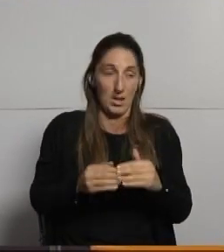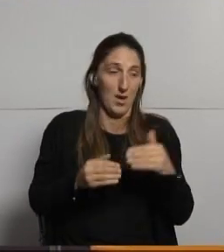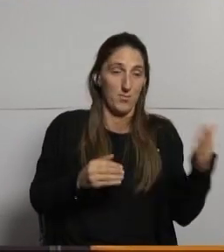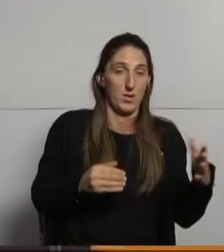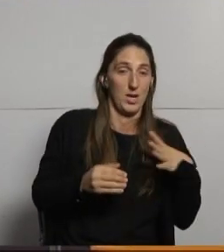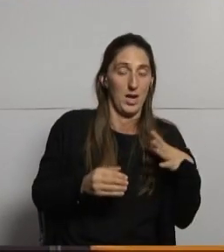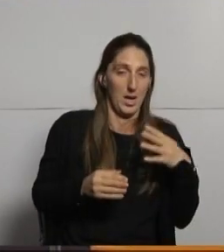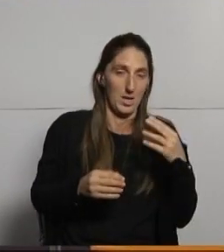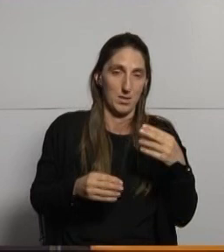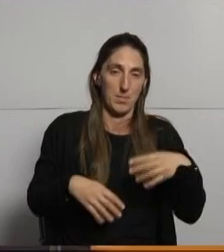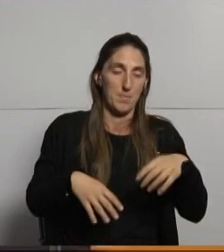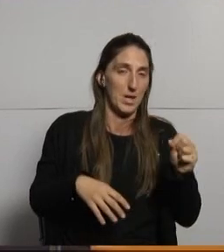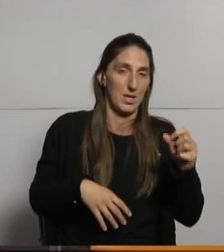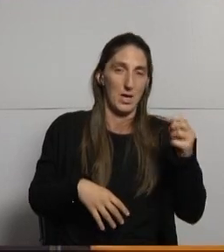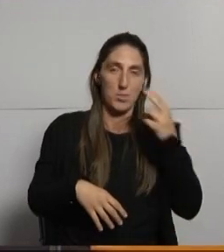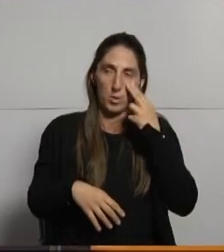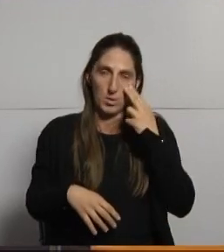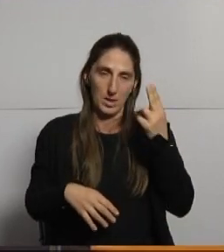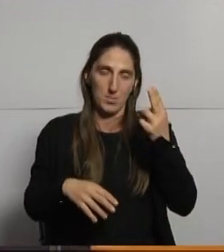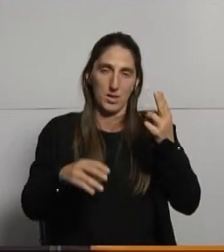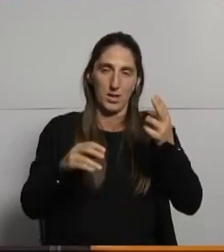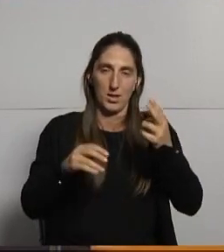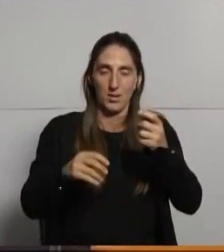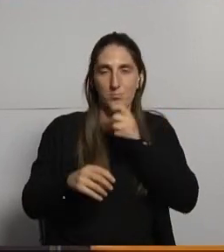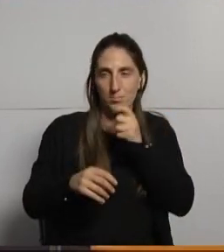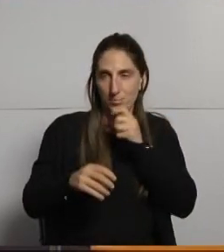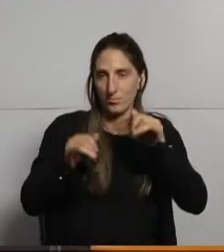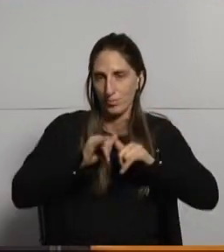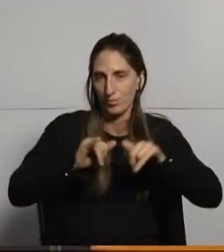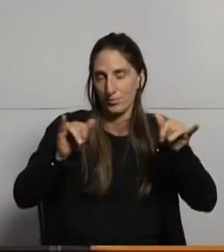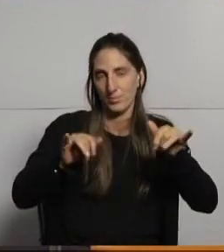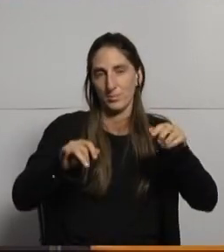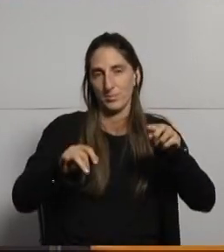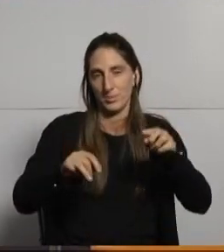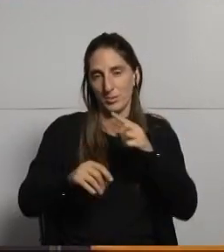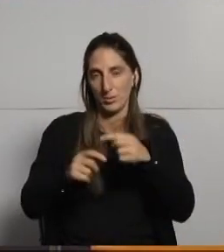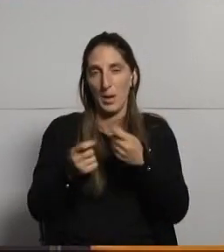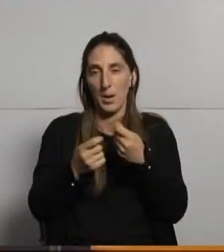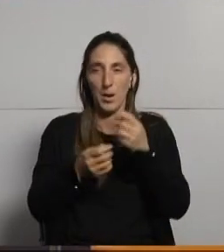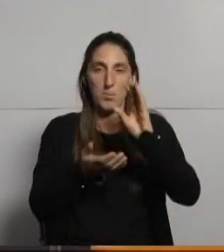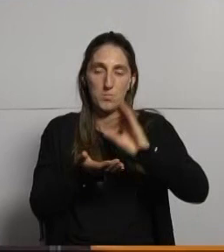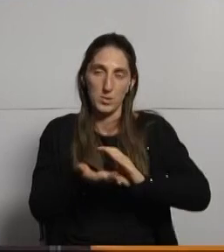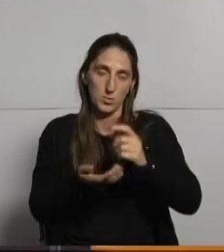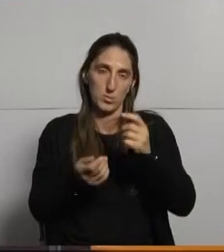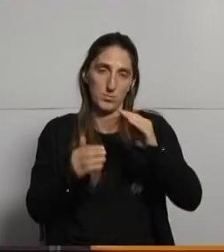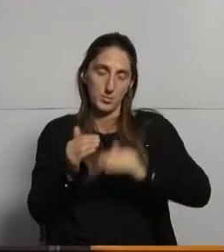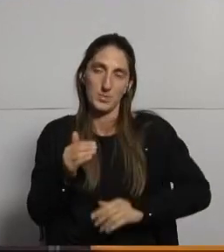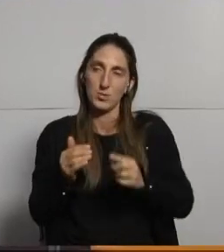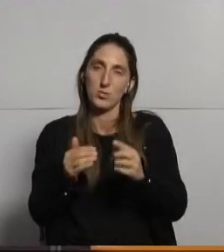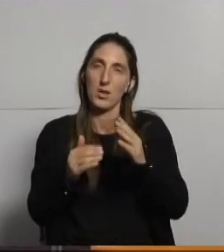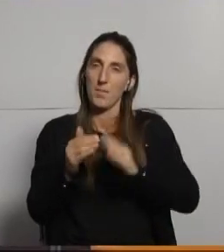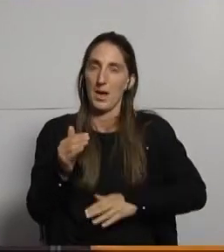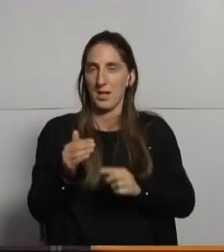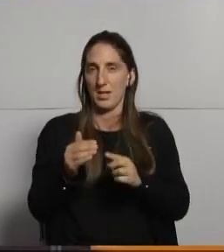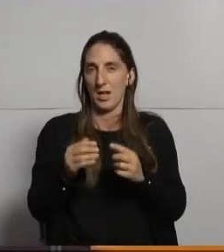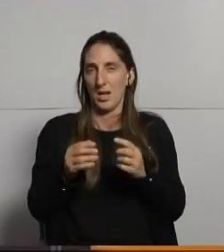que están en la mira de la prensa, es un presupuesto acotado, entonces trata de minimizar de alguna manera los riesgos al